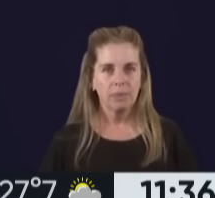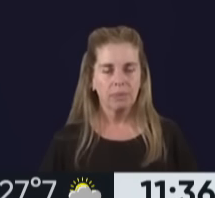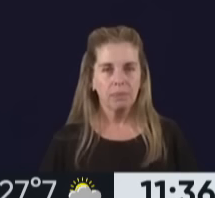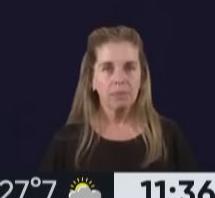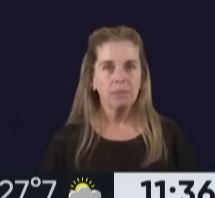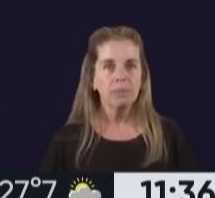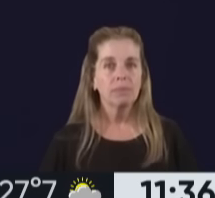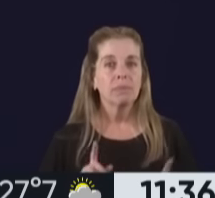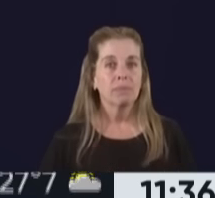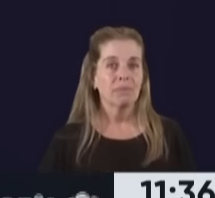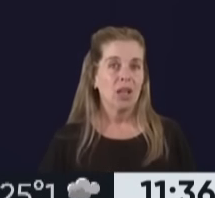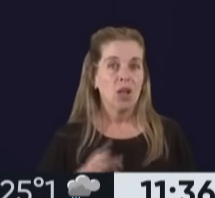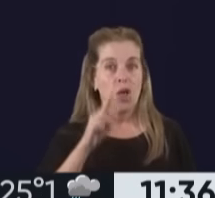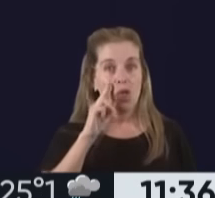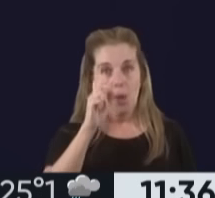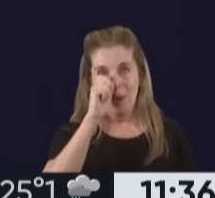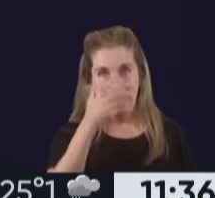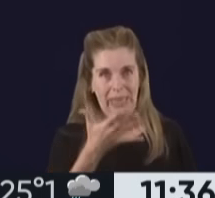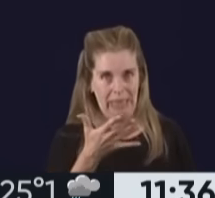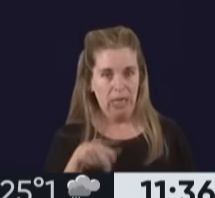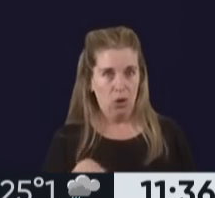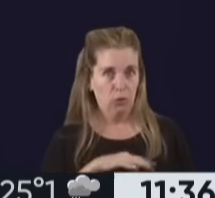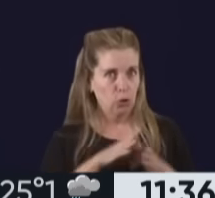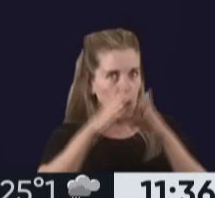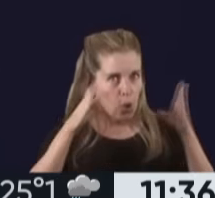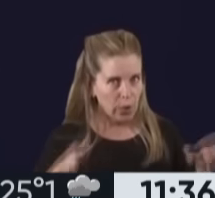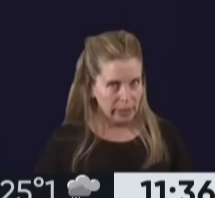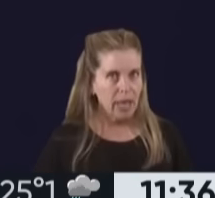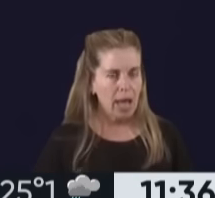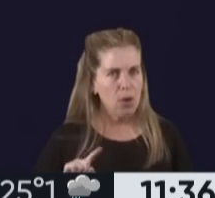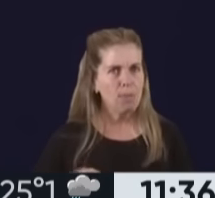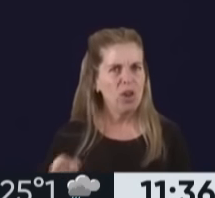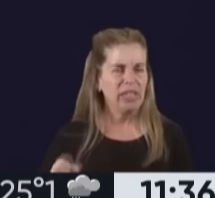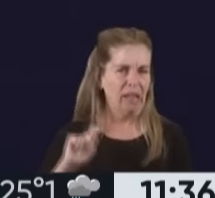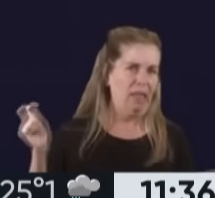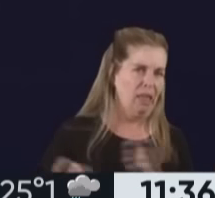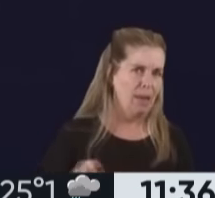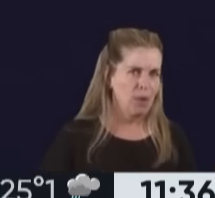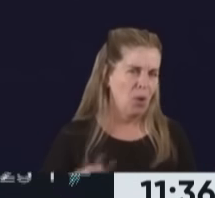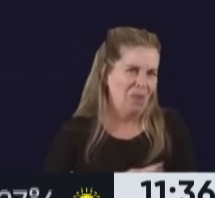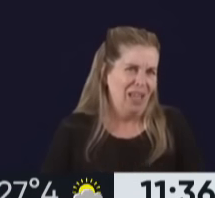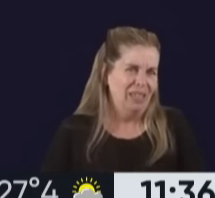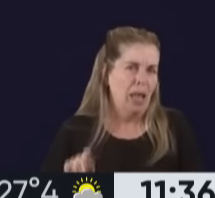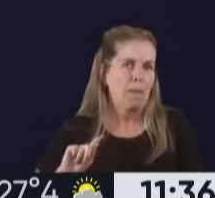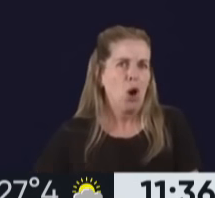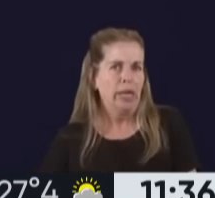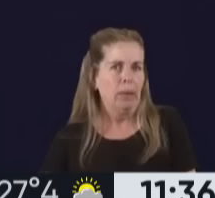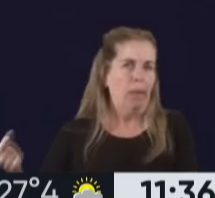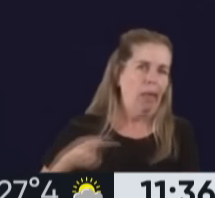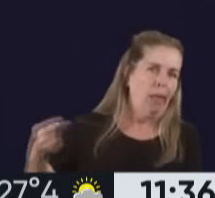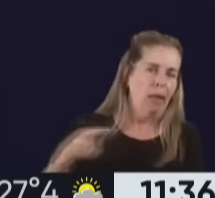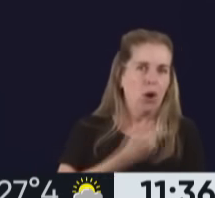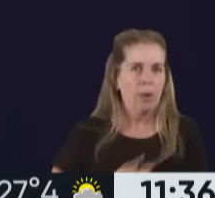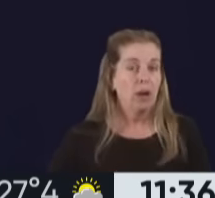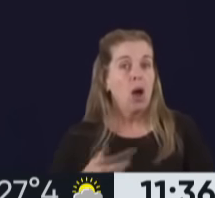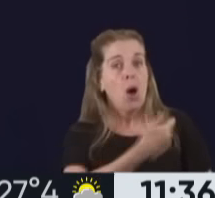Este año, la vieja política desplegó todos sus recursos para boicotear el exitoso plan de estabilización económica. Al presidente le tocó